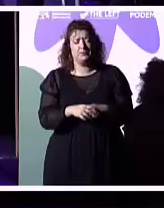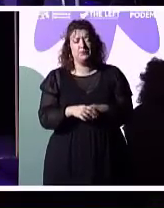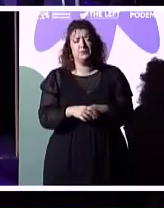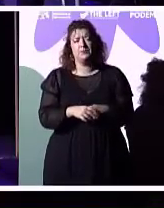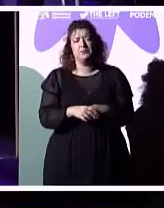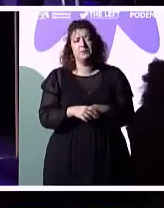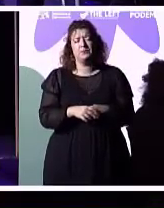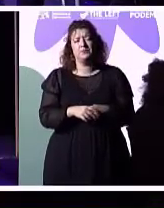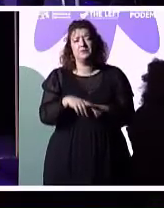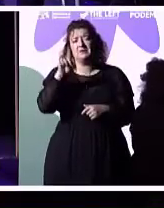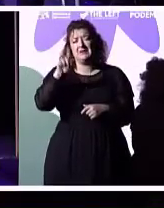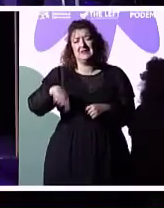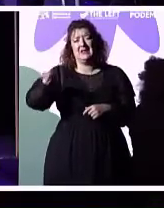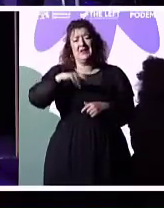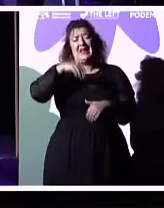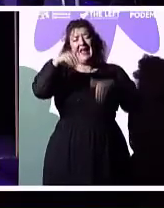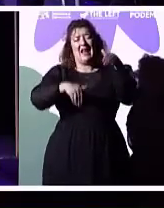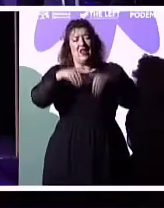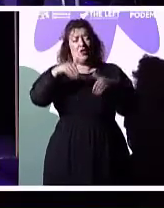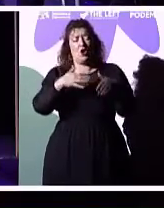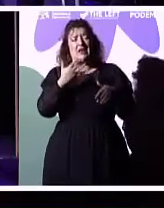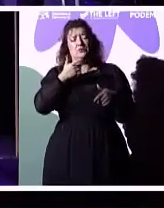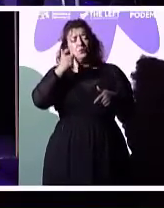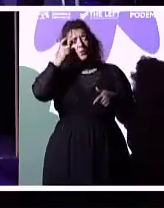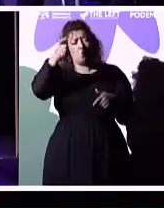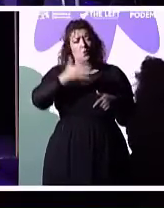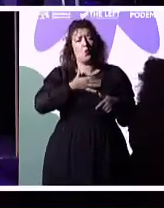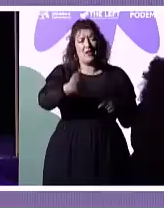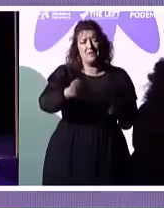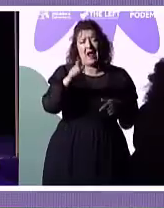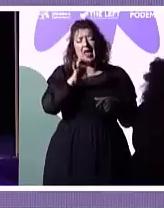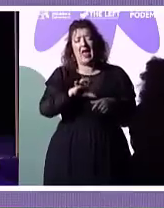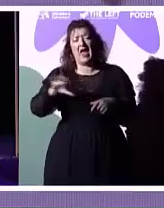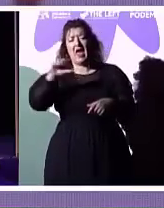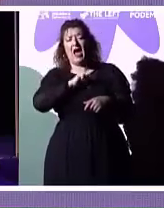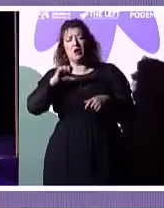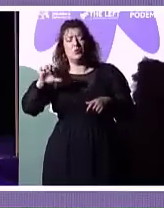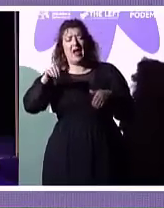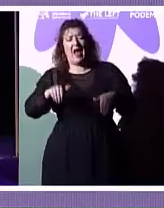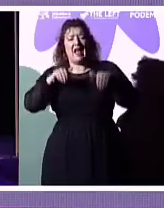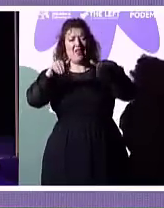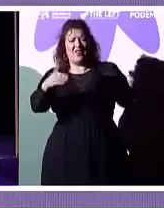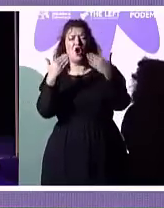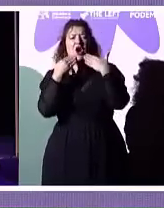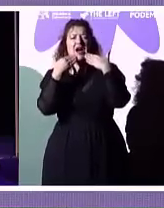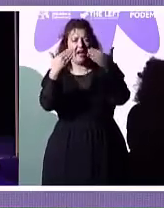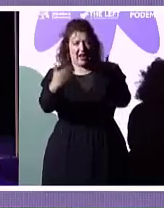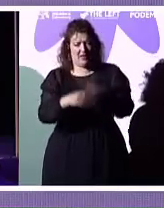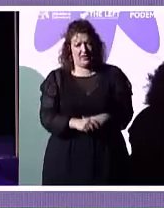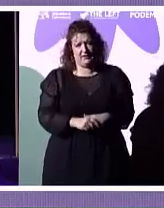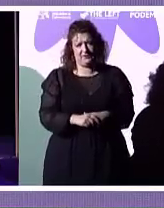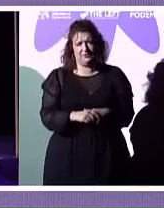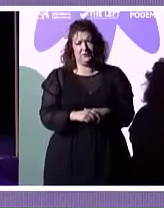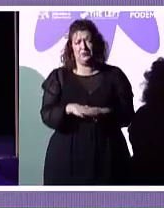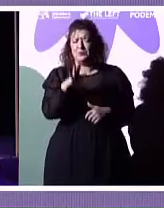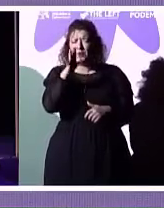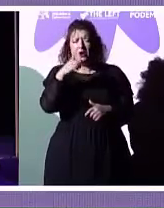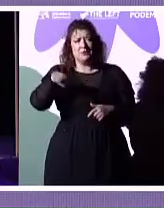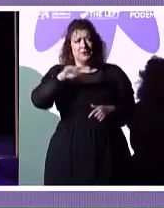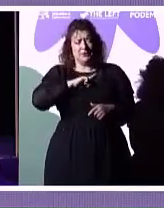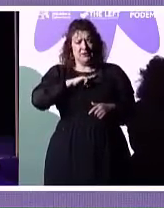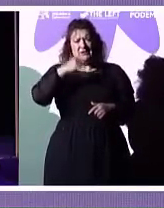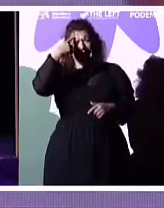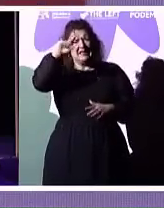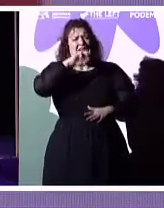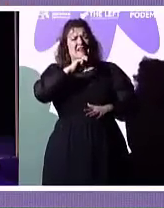candidatos y candidatos a las elecciones municipales y autonómicas por afrontar esa tarea hermosa aunque